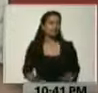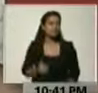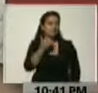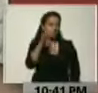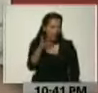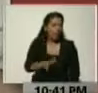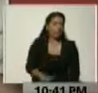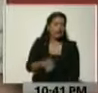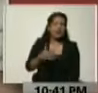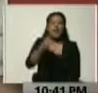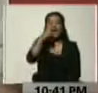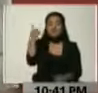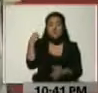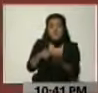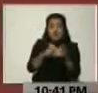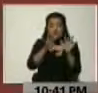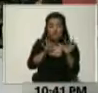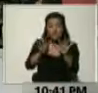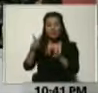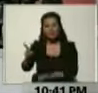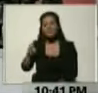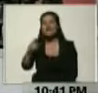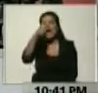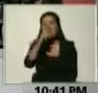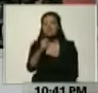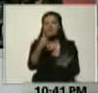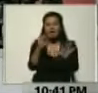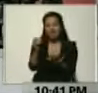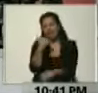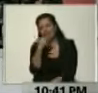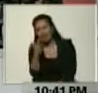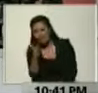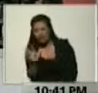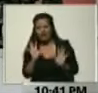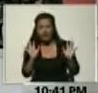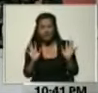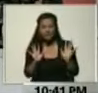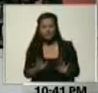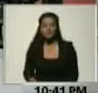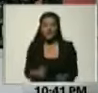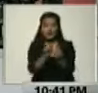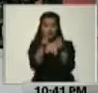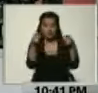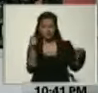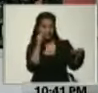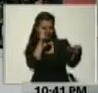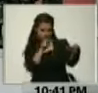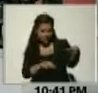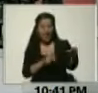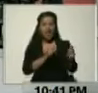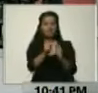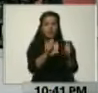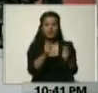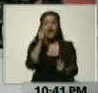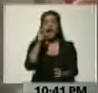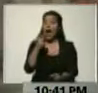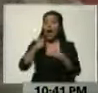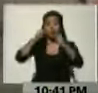Claro, el año 92 tenía 70 fácil, mira. Aquí está, dentro de la entrevista, Aristóbulo con su don de gente, ¿vale?